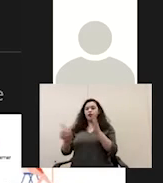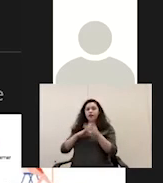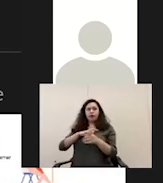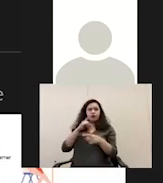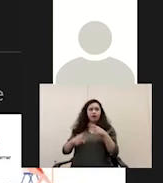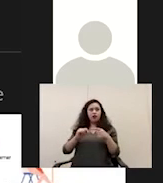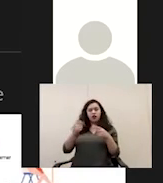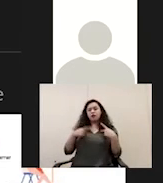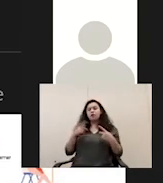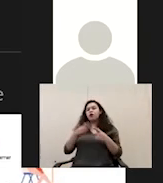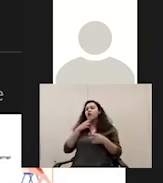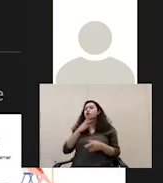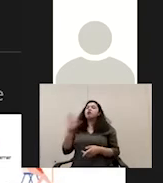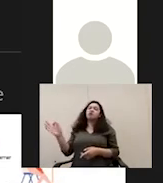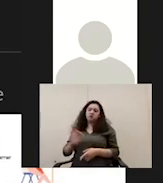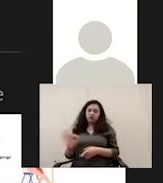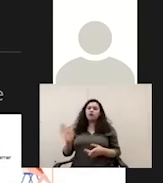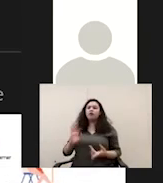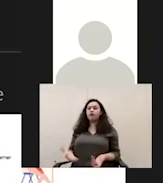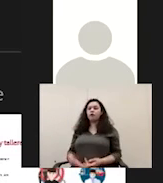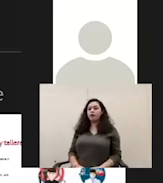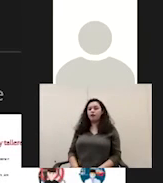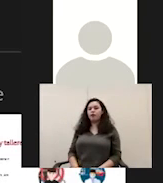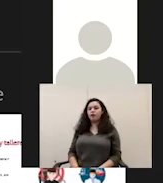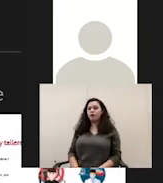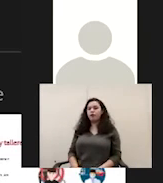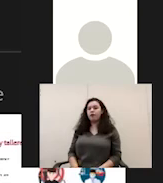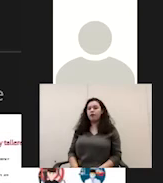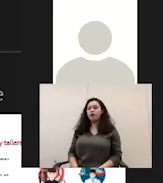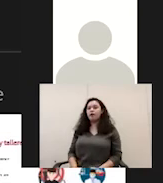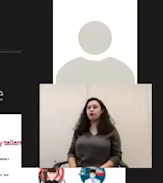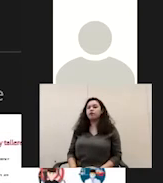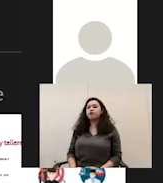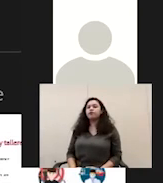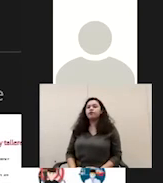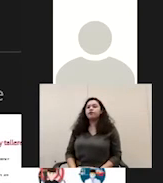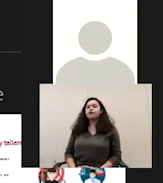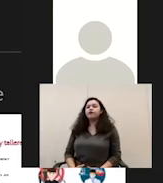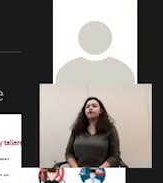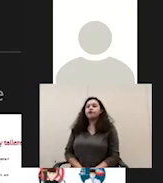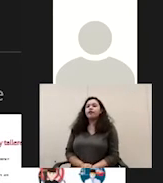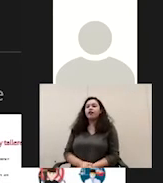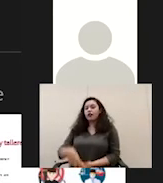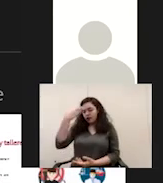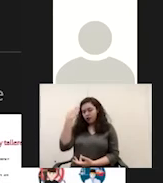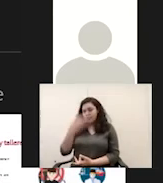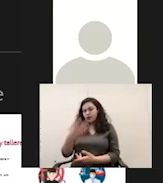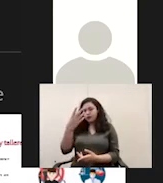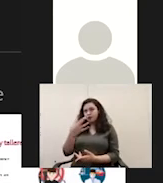otra persona y entonces puede haber ahí un contagio. Hay que minimizar los tiempos de